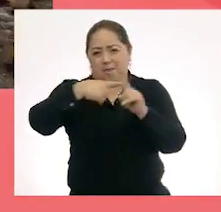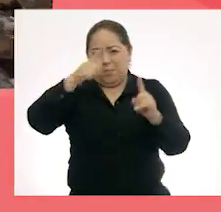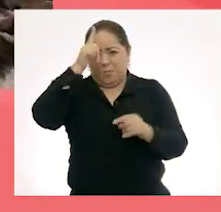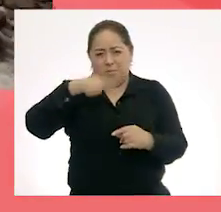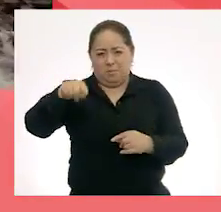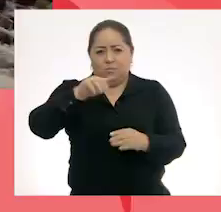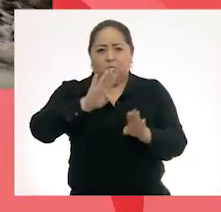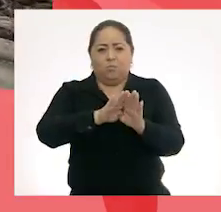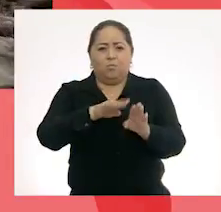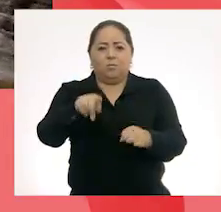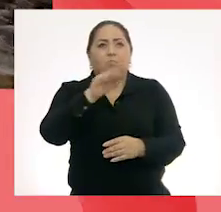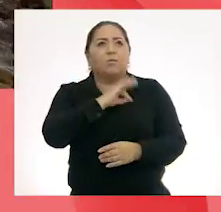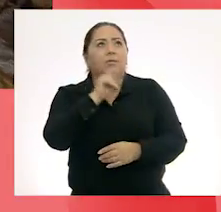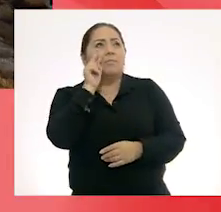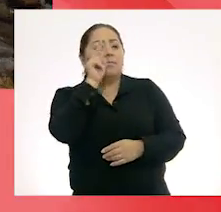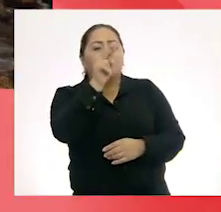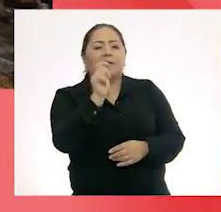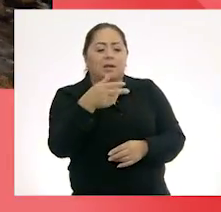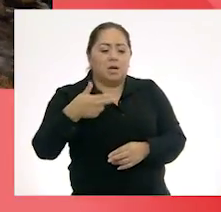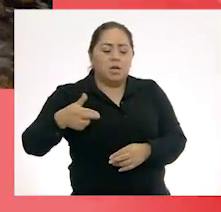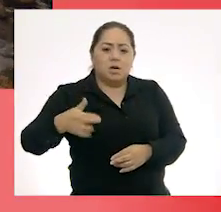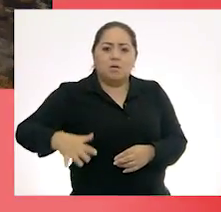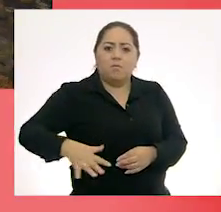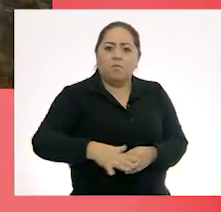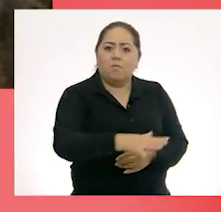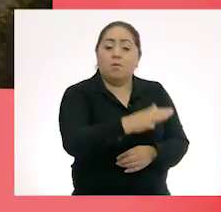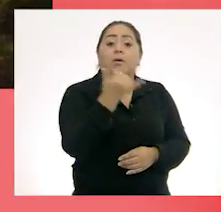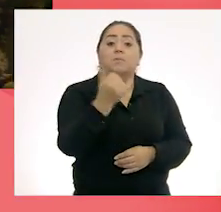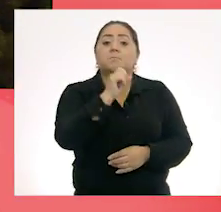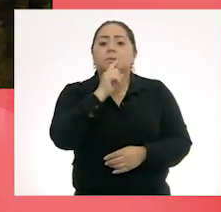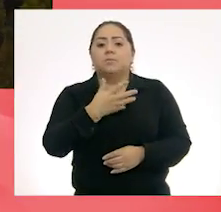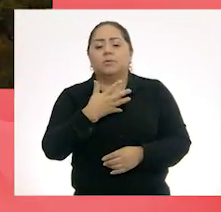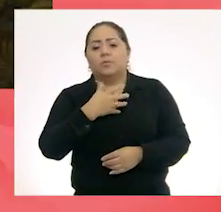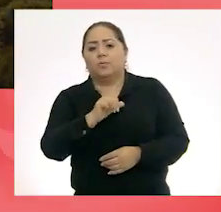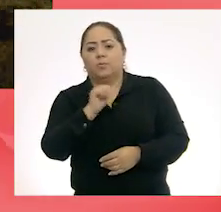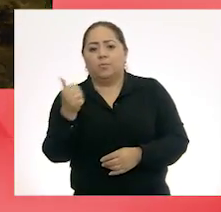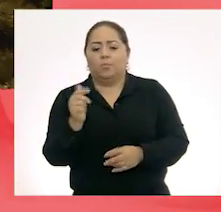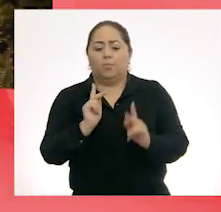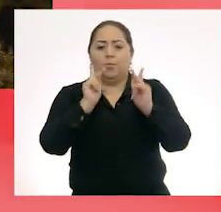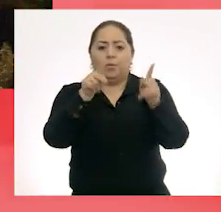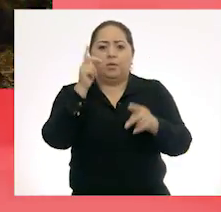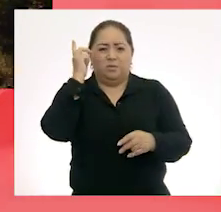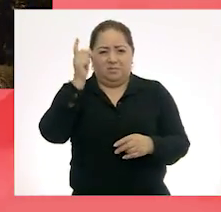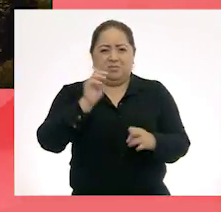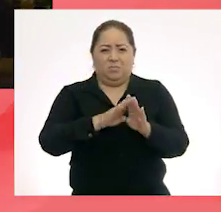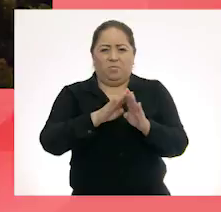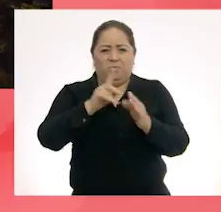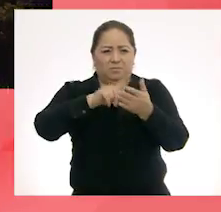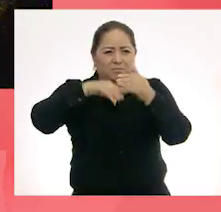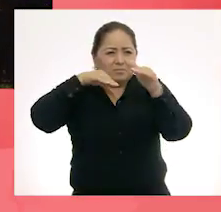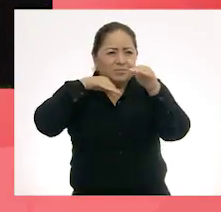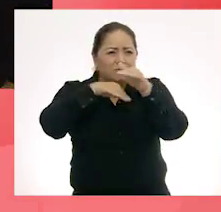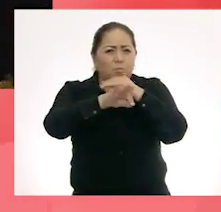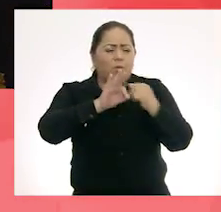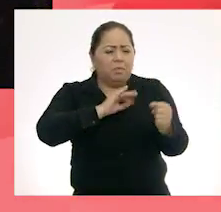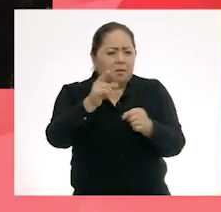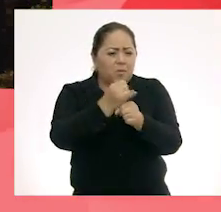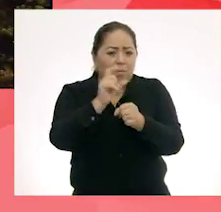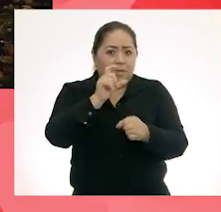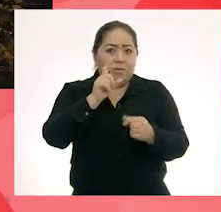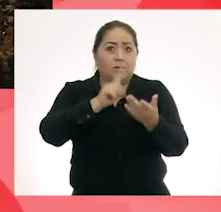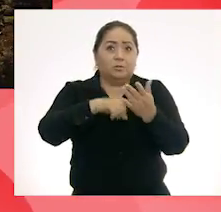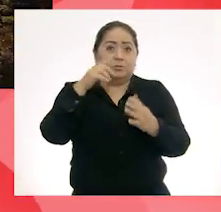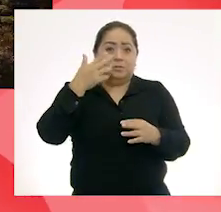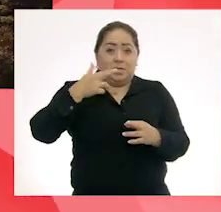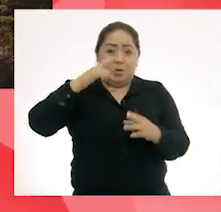un gran escenario para admirar el río Extoras. También está Puente de Dios, una caverna que puede ser explorada cuando baja el